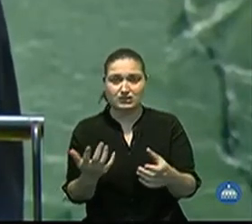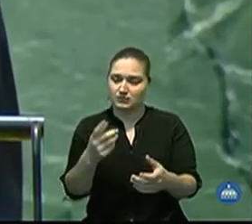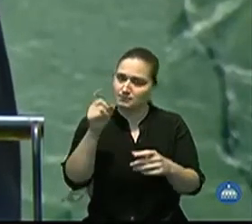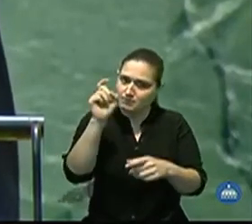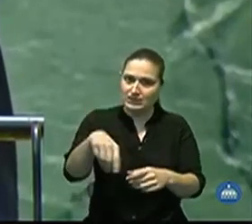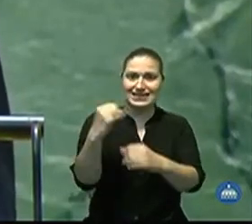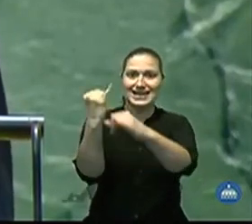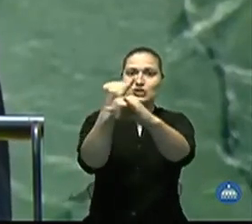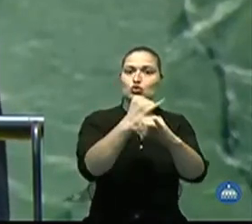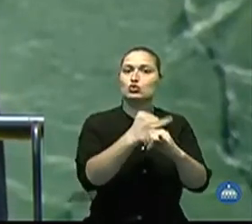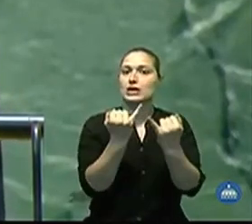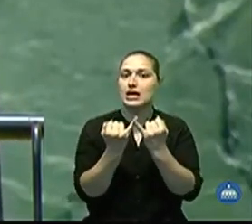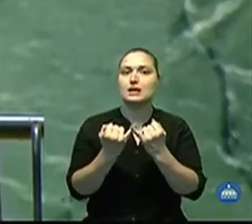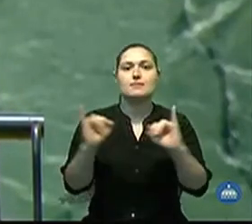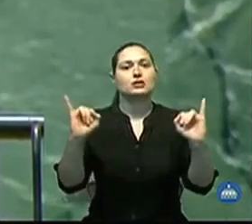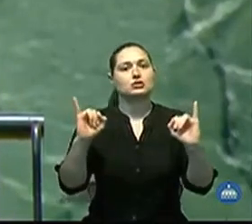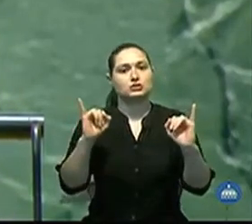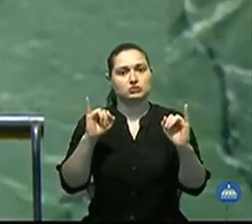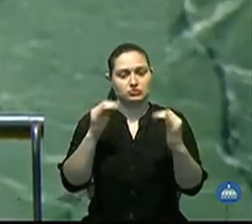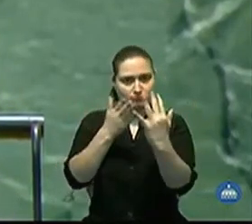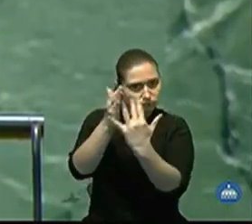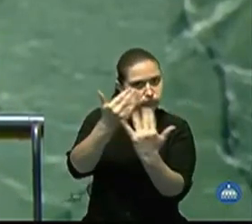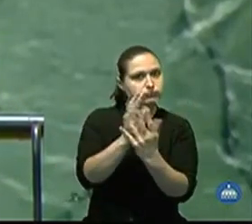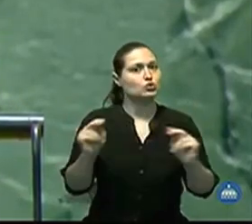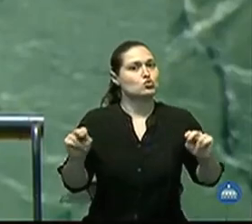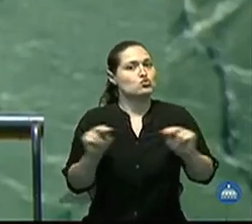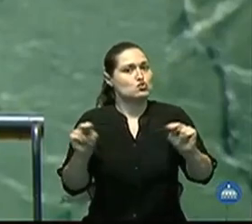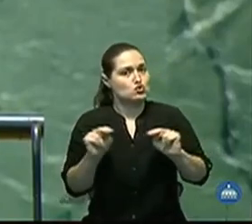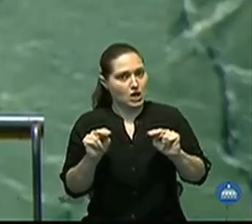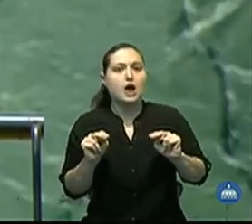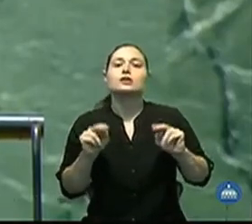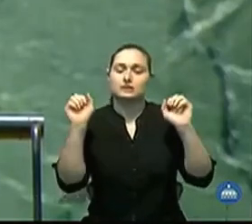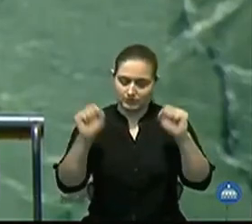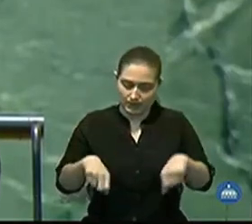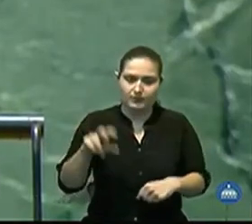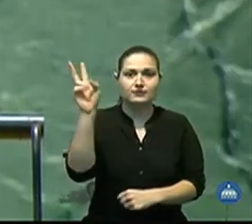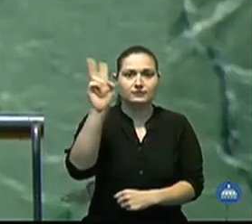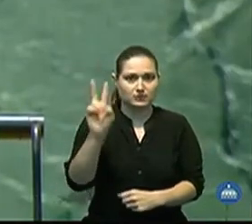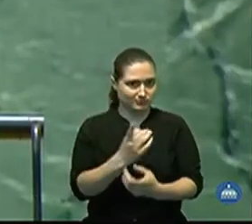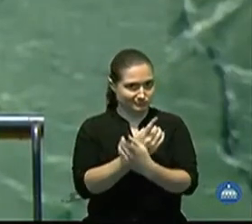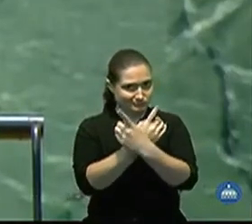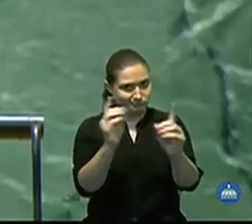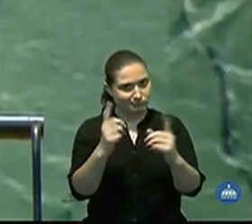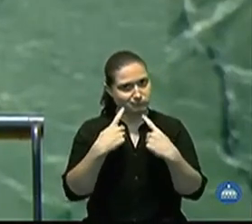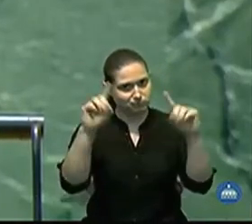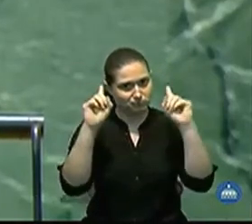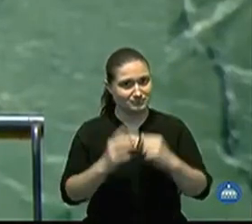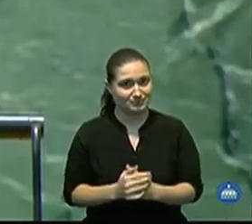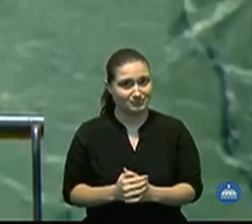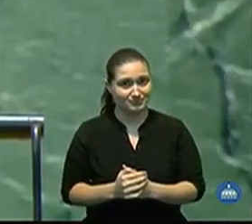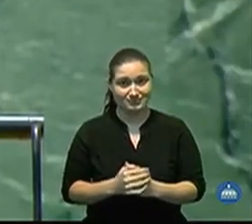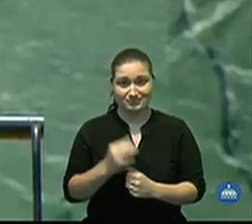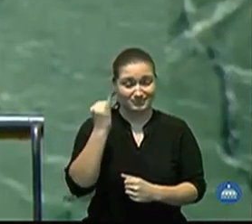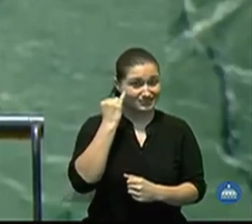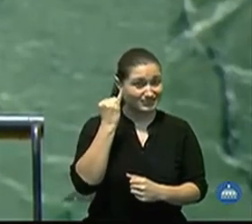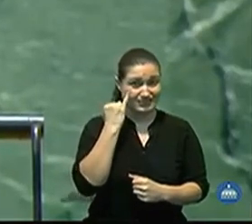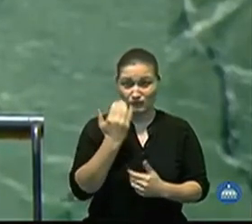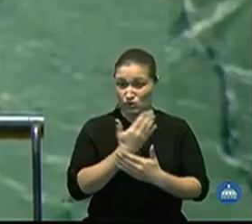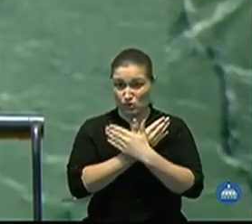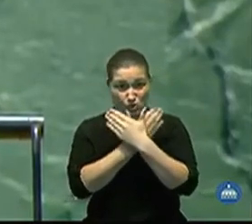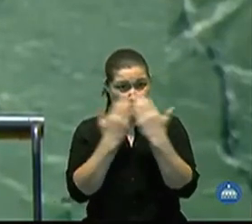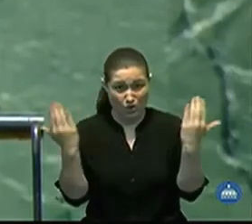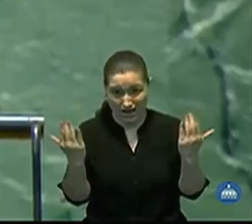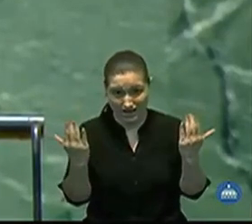el respeto al resultado emanado de la voluntad del pueblo venezolano. Sin esta publicación no puede declararse un ganador